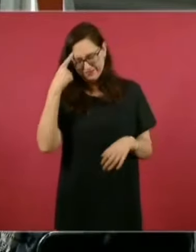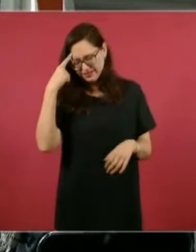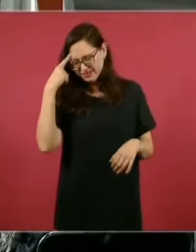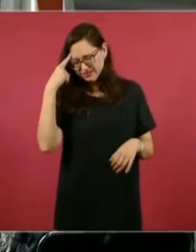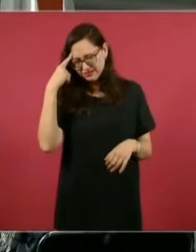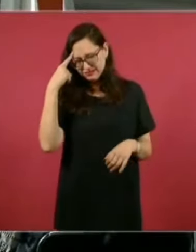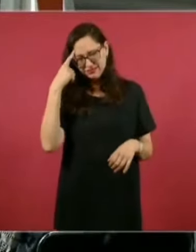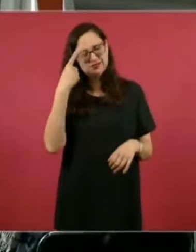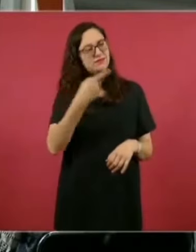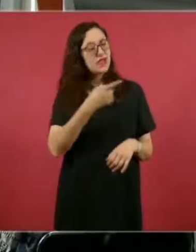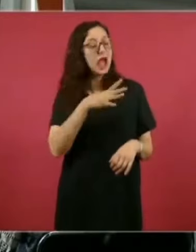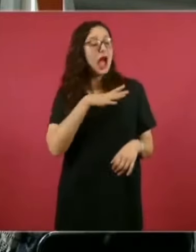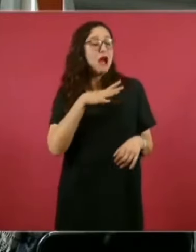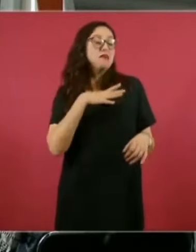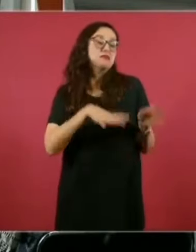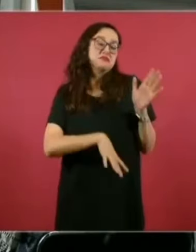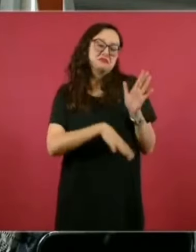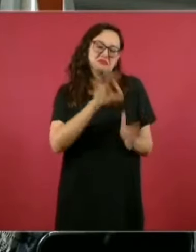Si